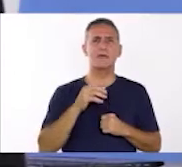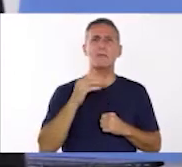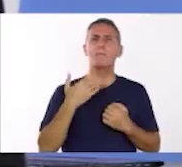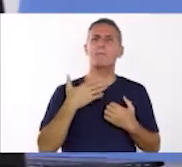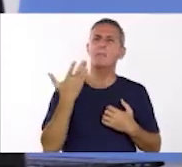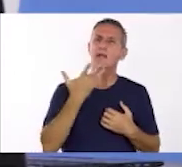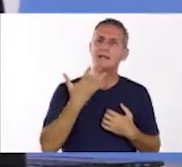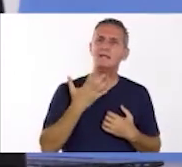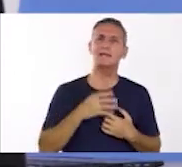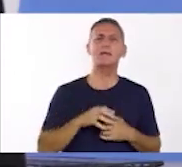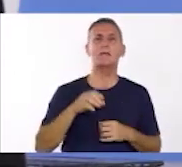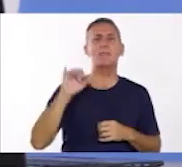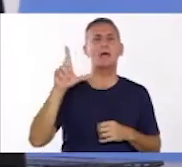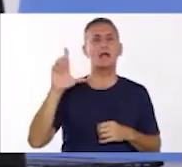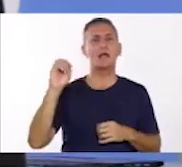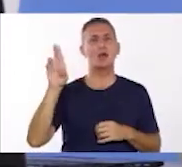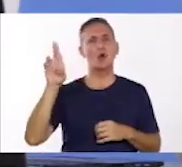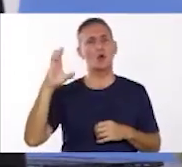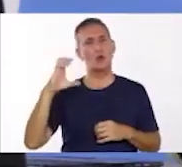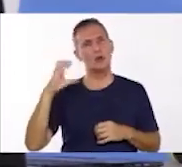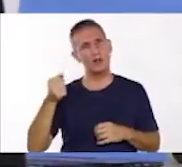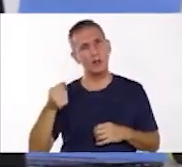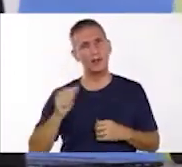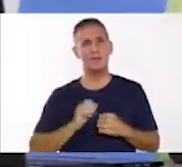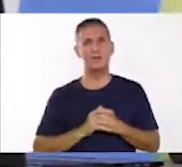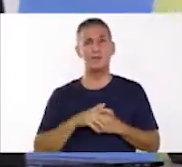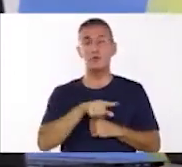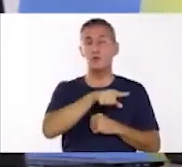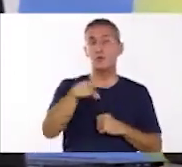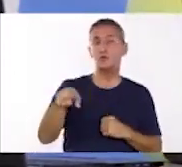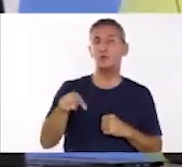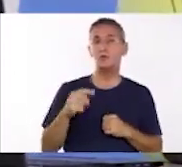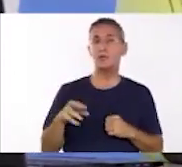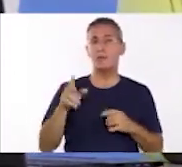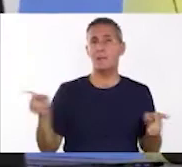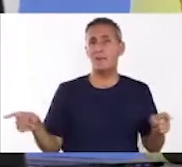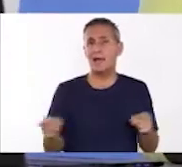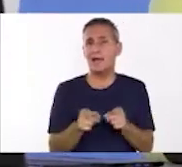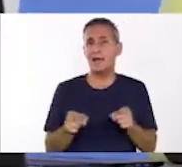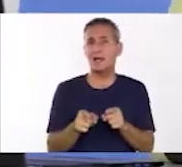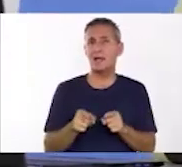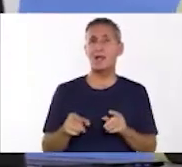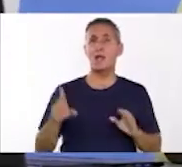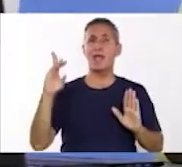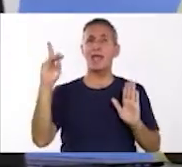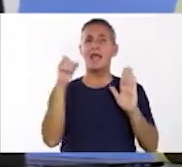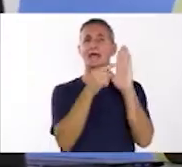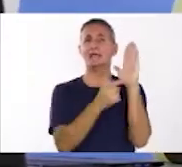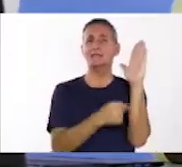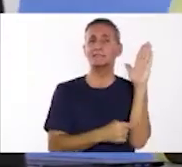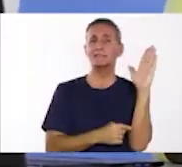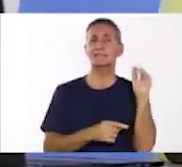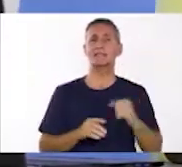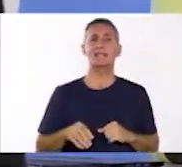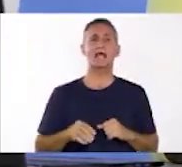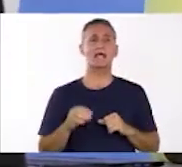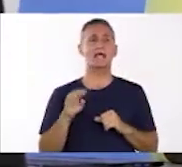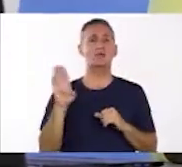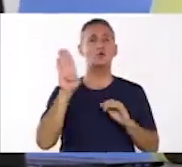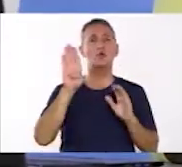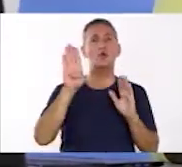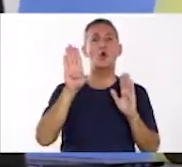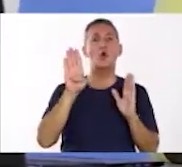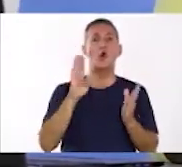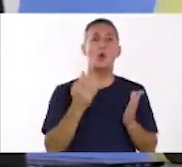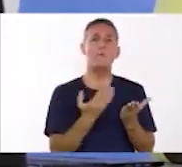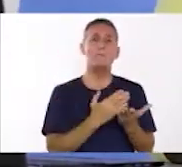García Lorca. Entonces nosotros o ustedes van a resumir los datos biográficos, pero